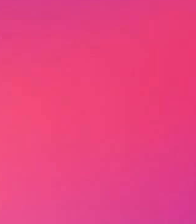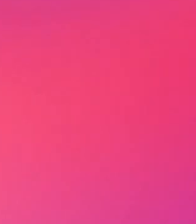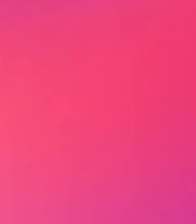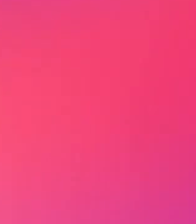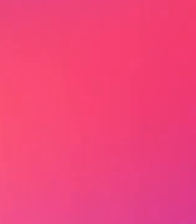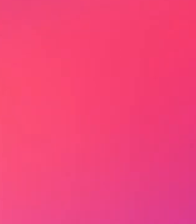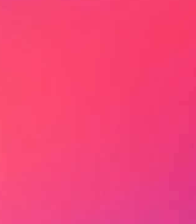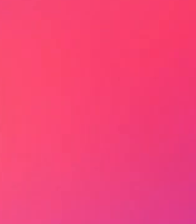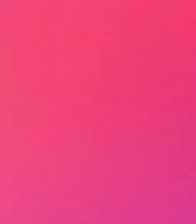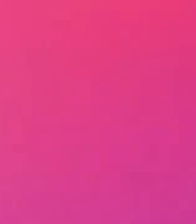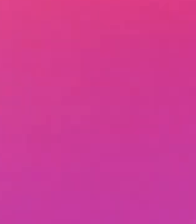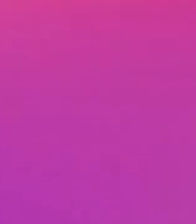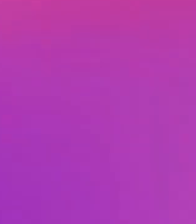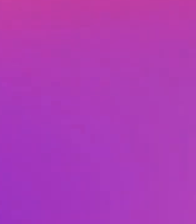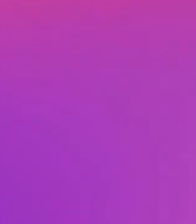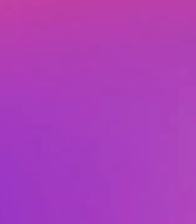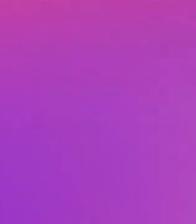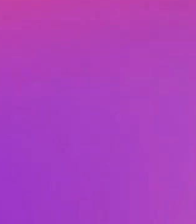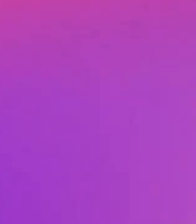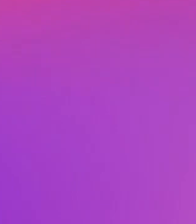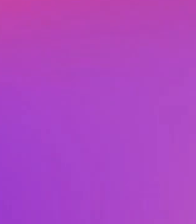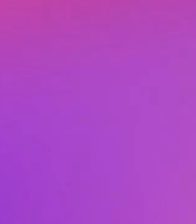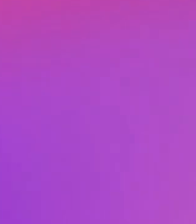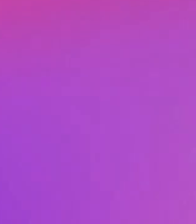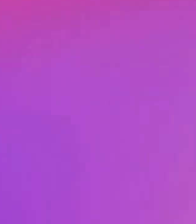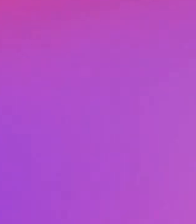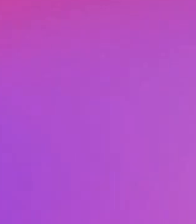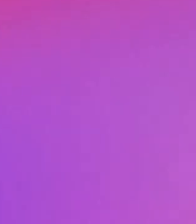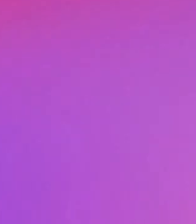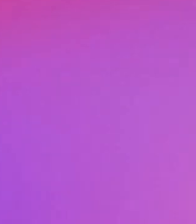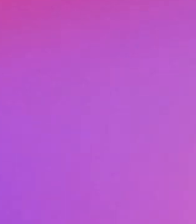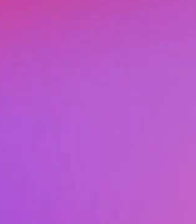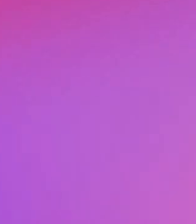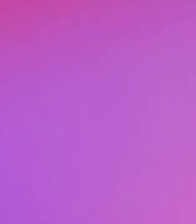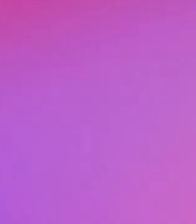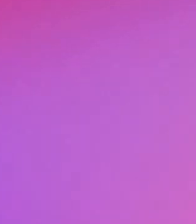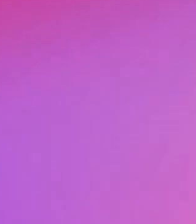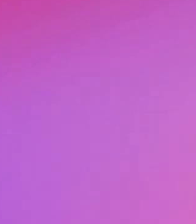cep.gov.mx. Y recuerda que también cuentas con el sitio